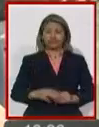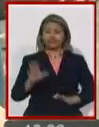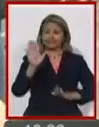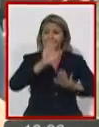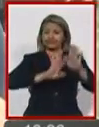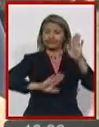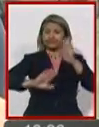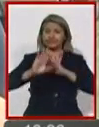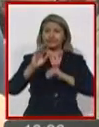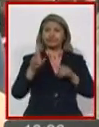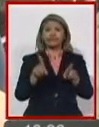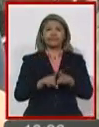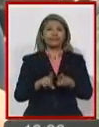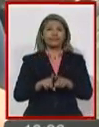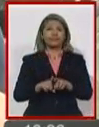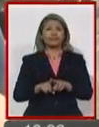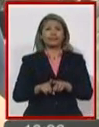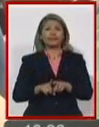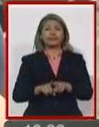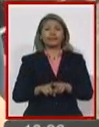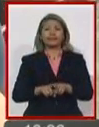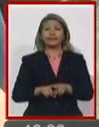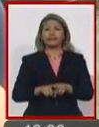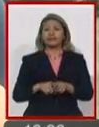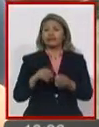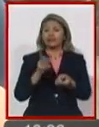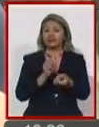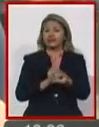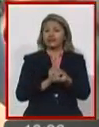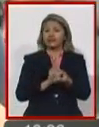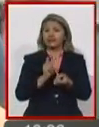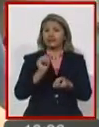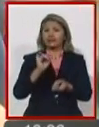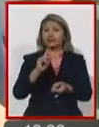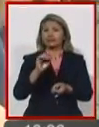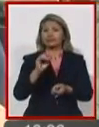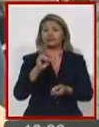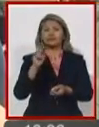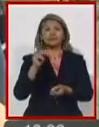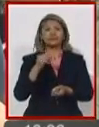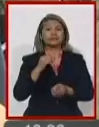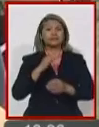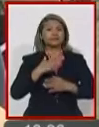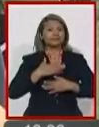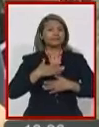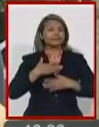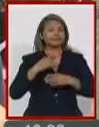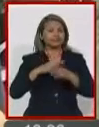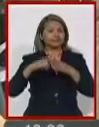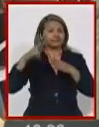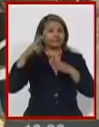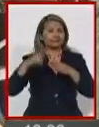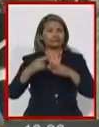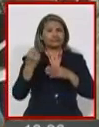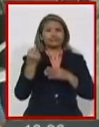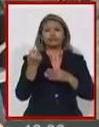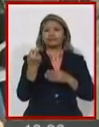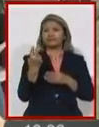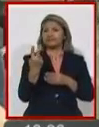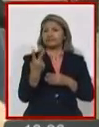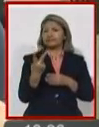estábamos preocupados porque el hematólogo oncólogo, el doctor Tito, no estaba muy contento con los resultados de las